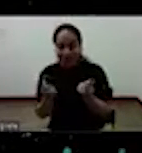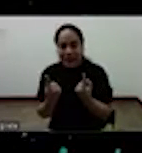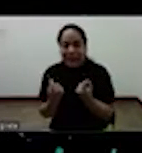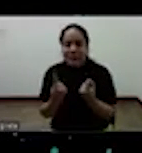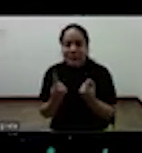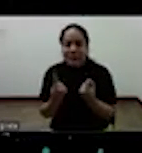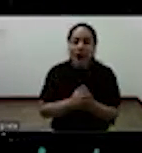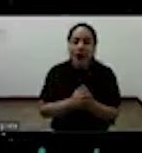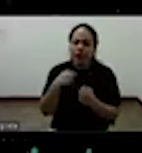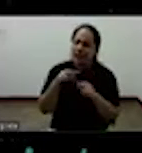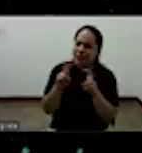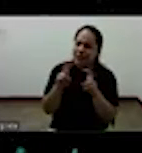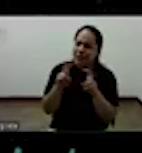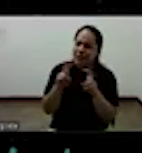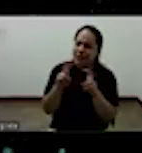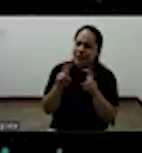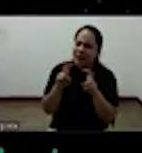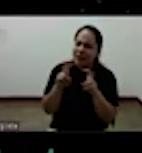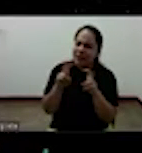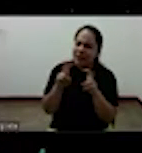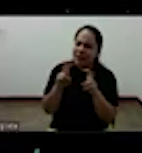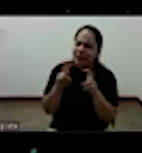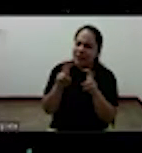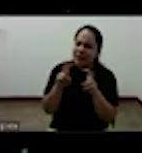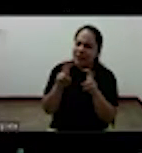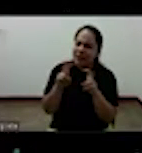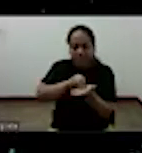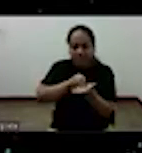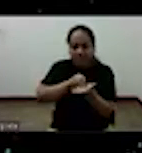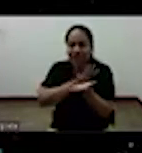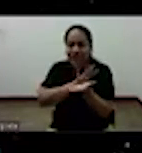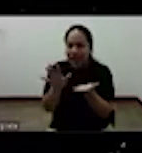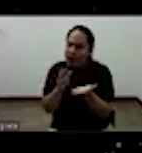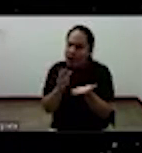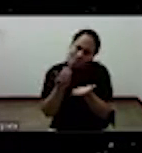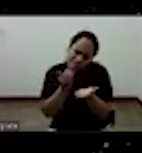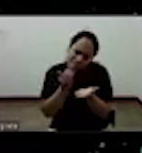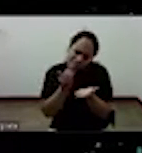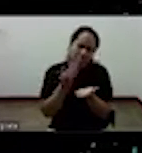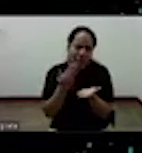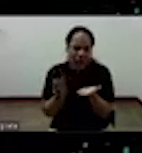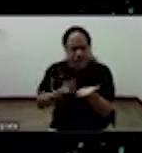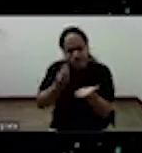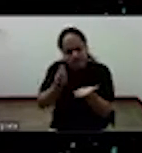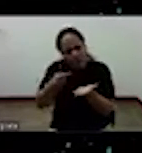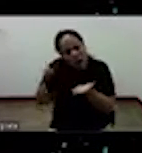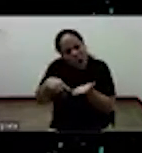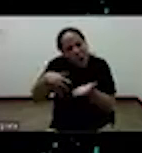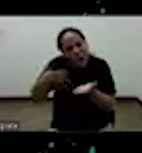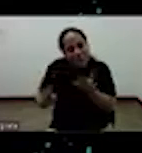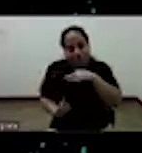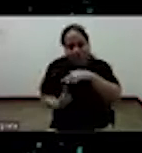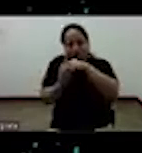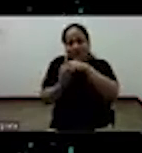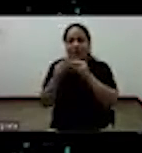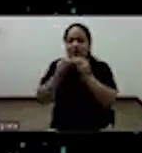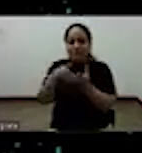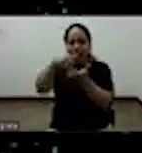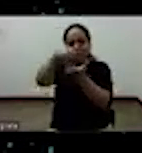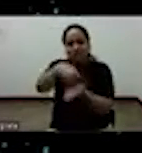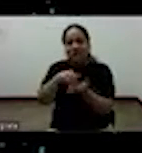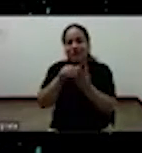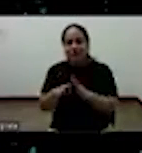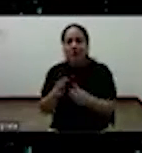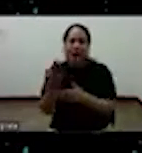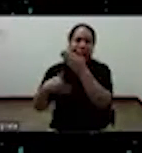materia fijada en un soporte surge fundamentalmente de la noción de la música concreta a mediados de los años